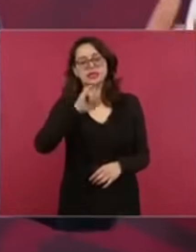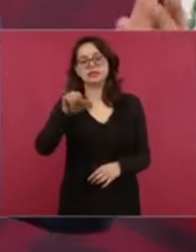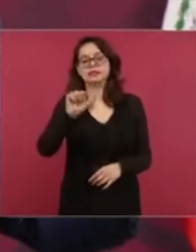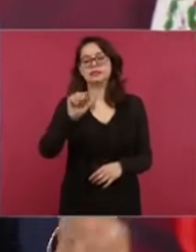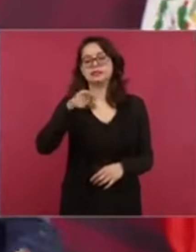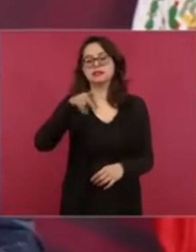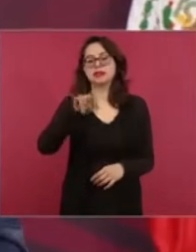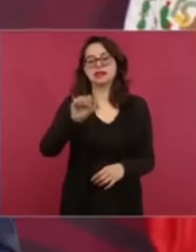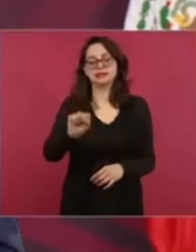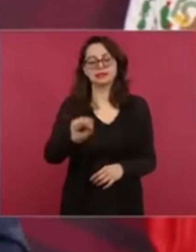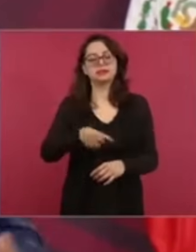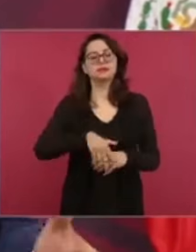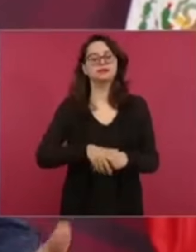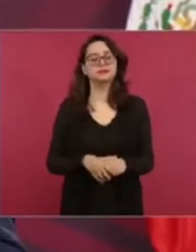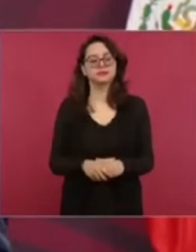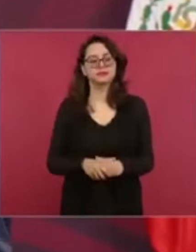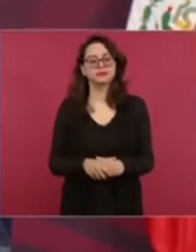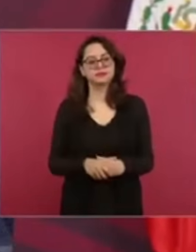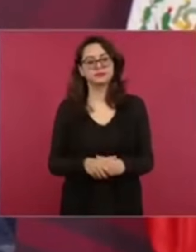eh